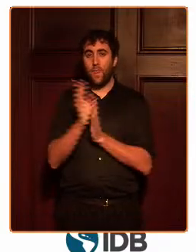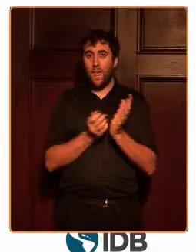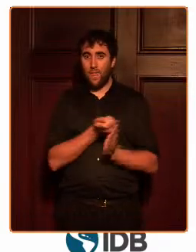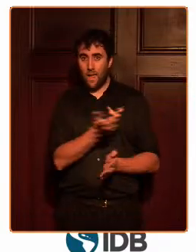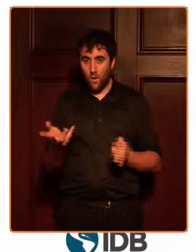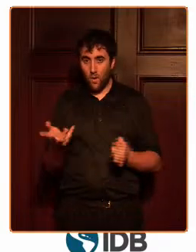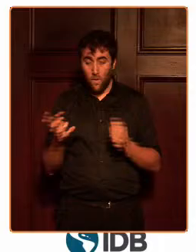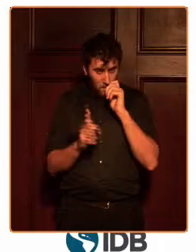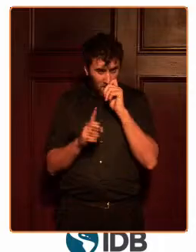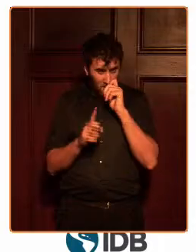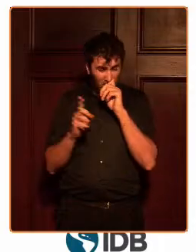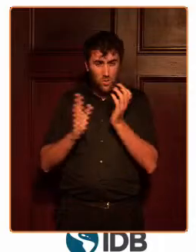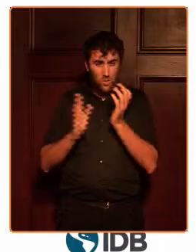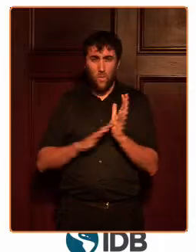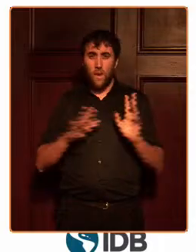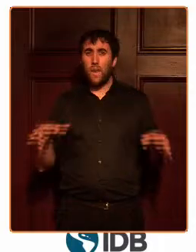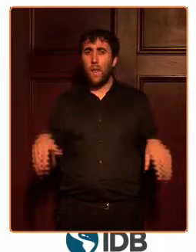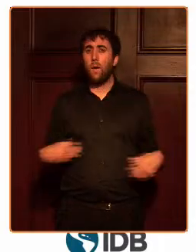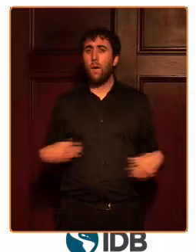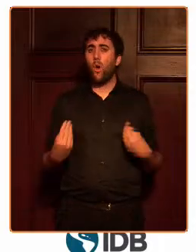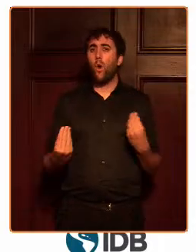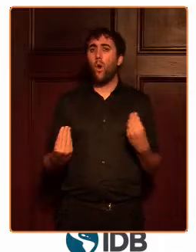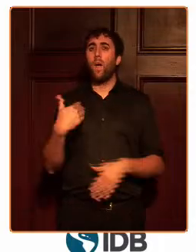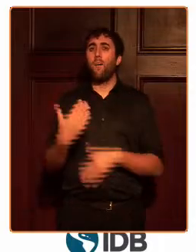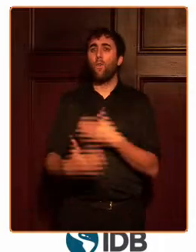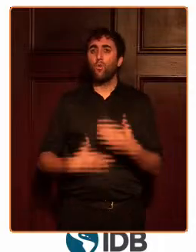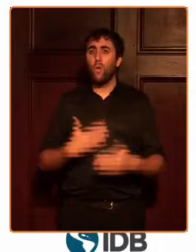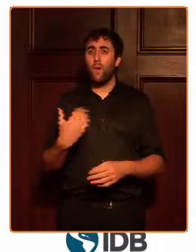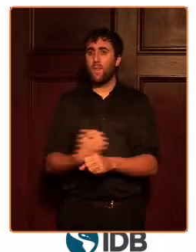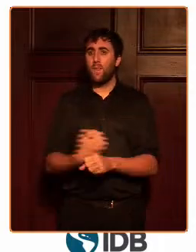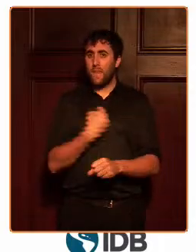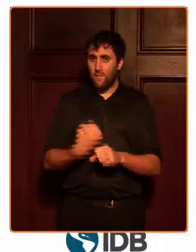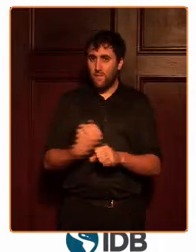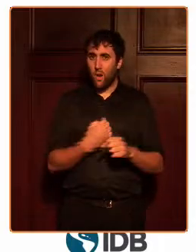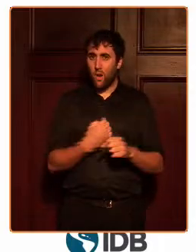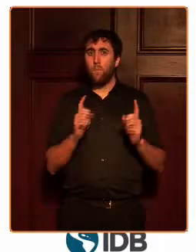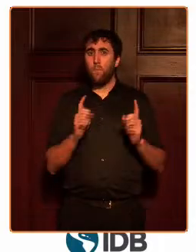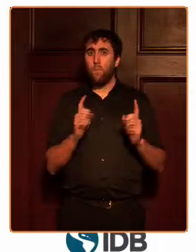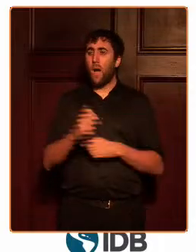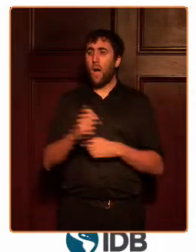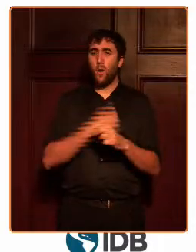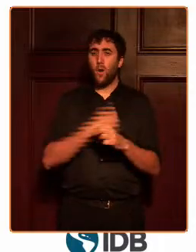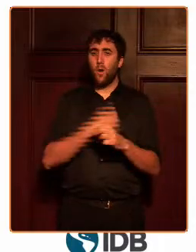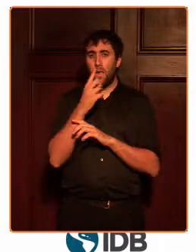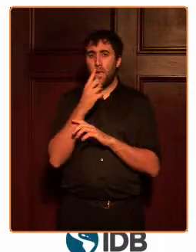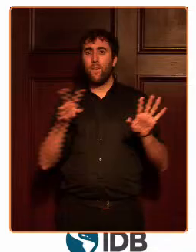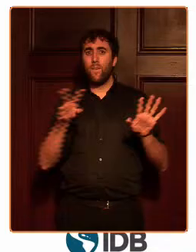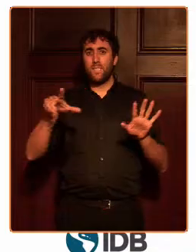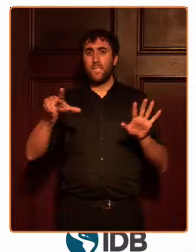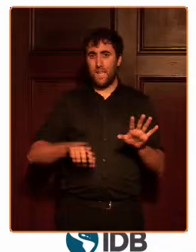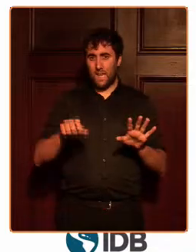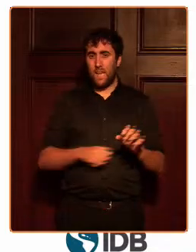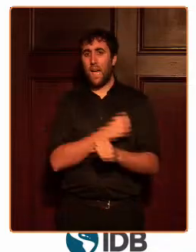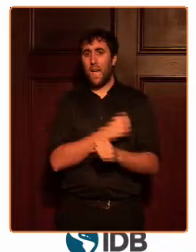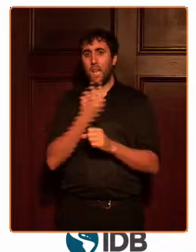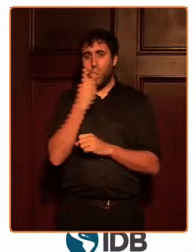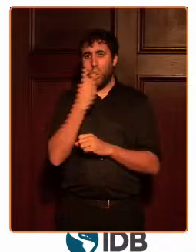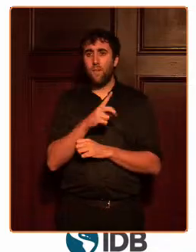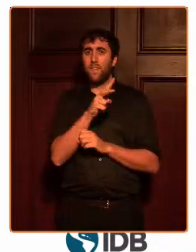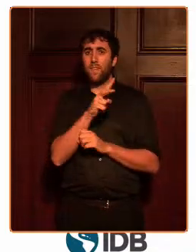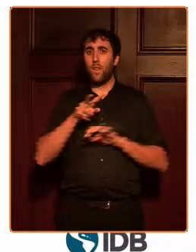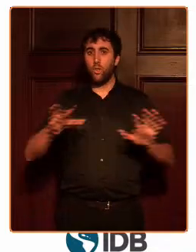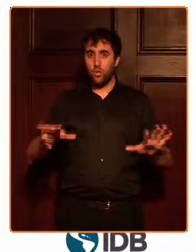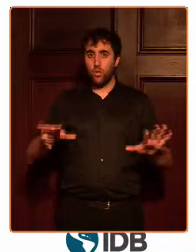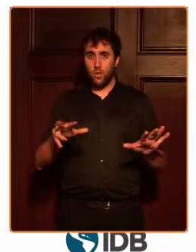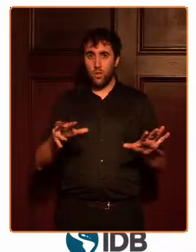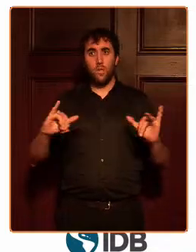también sobre cómo han evolucionado las tareas desde los años 70 hasta el 2018. Tengamos en cuenta que aquí